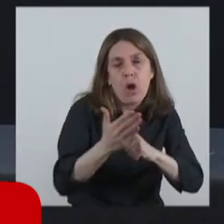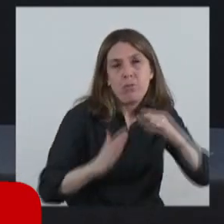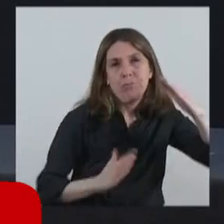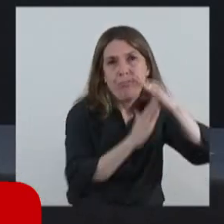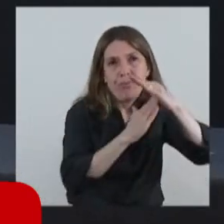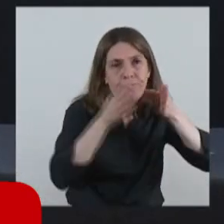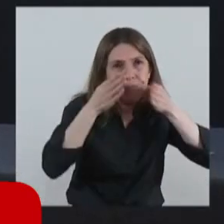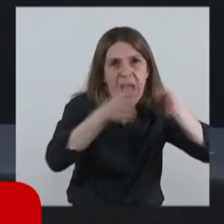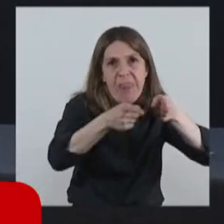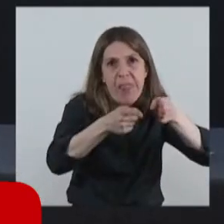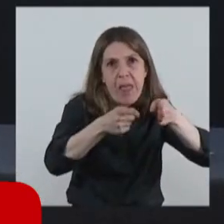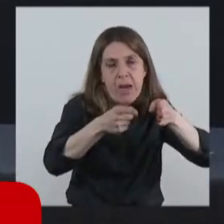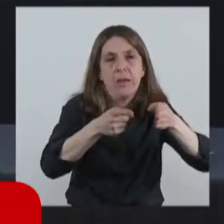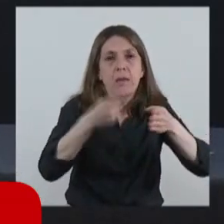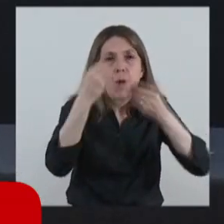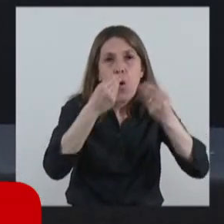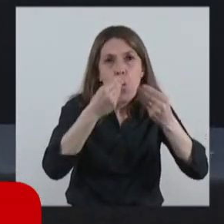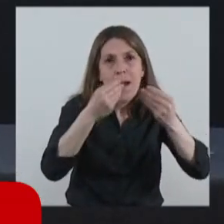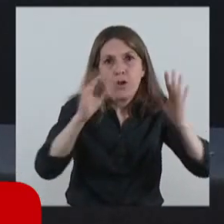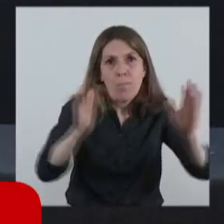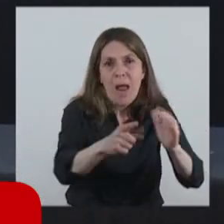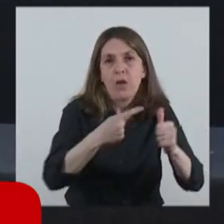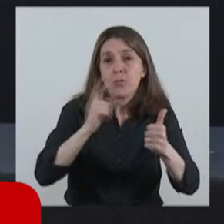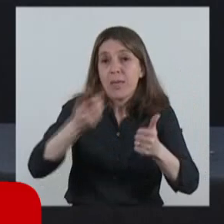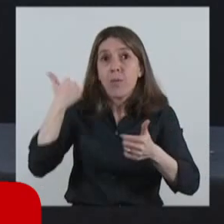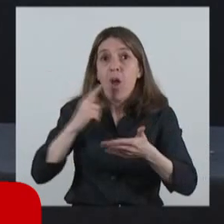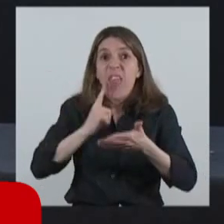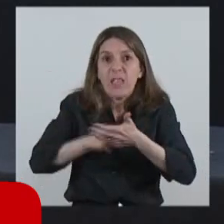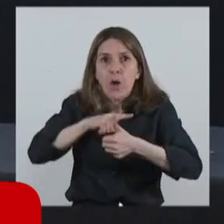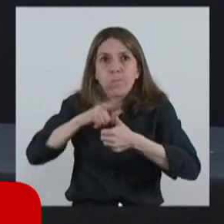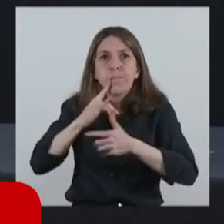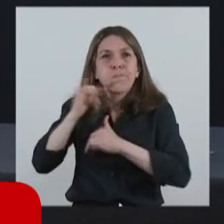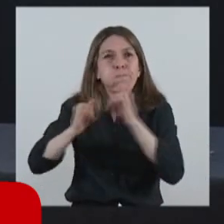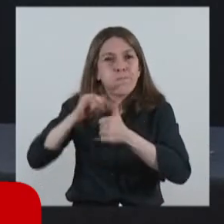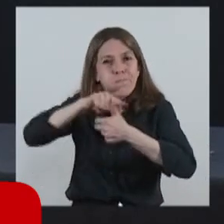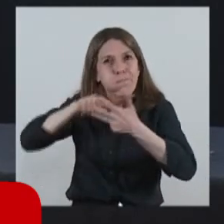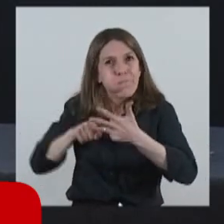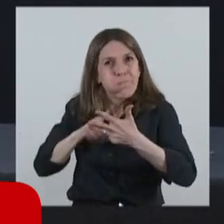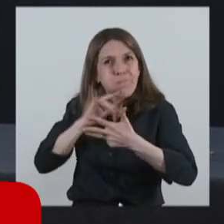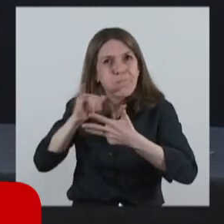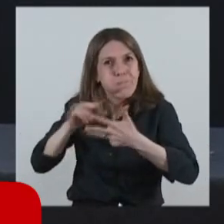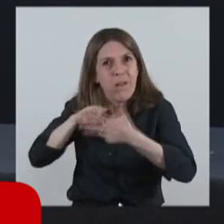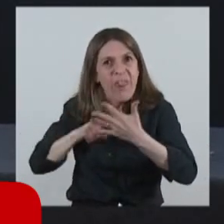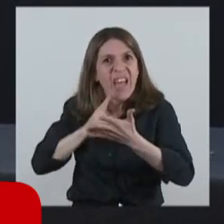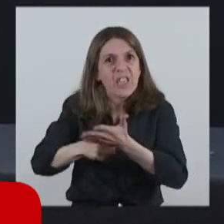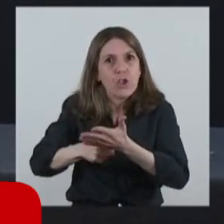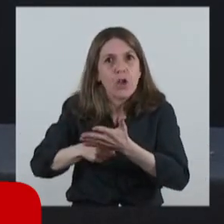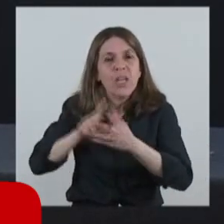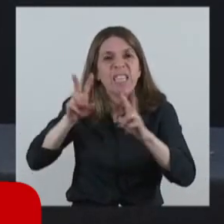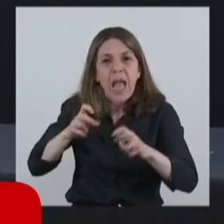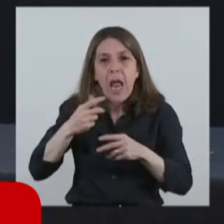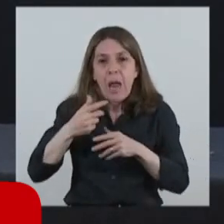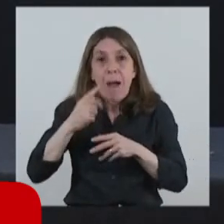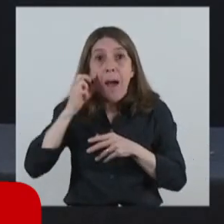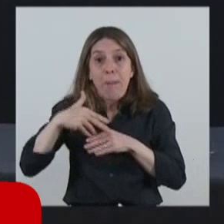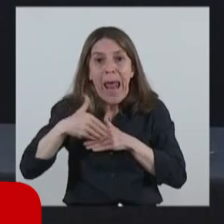segundo punto, este paquete que acaba de ser anunciado justamente busca planteos que tienen que ver con el corto, pero también